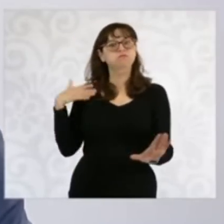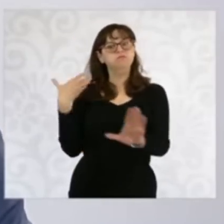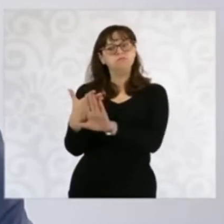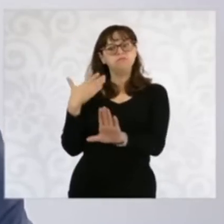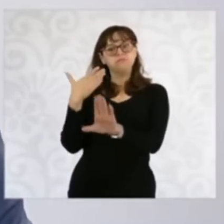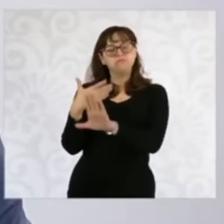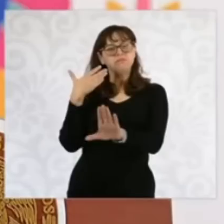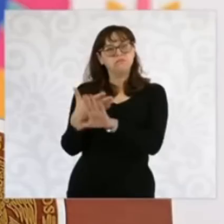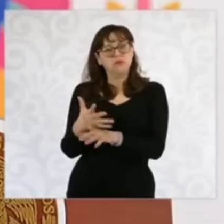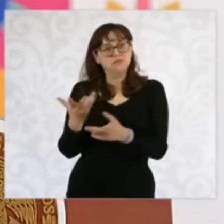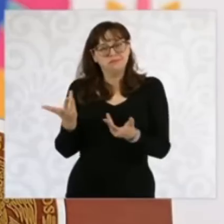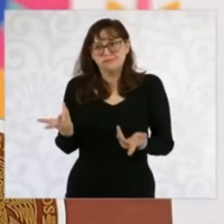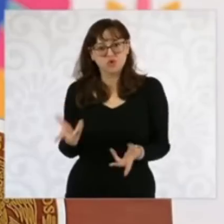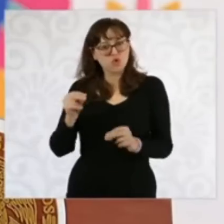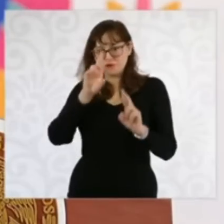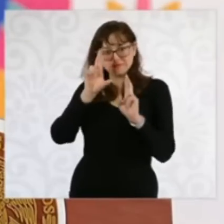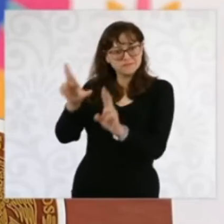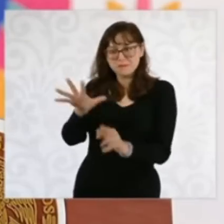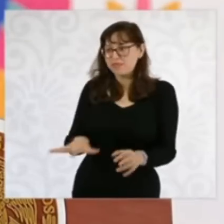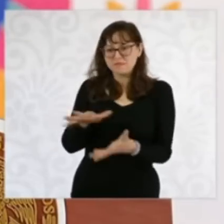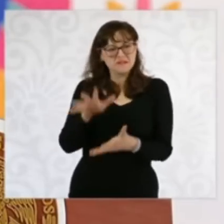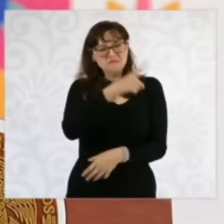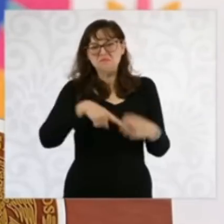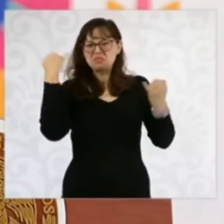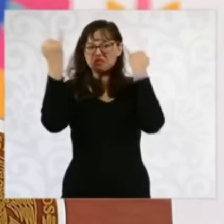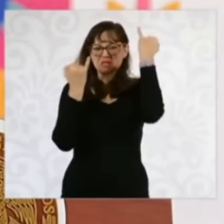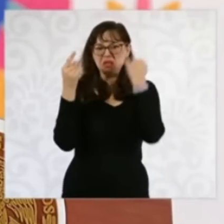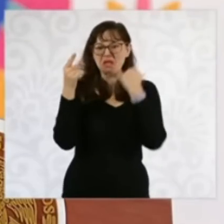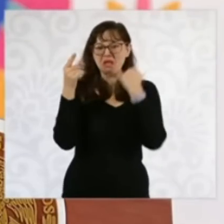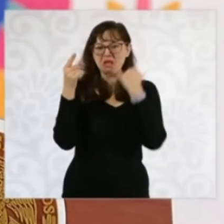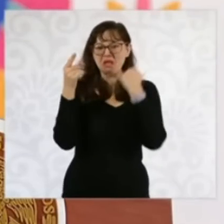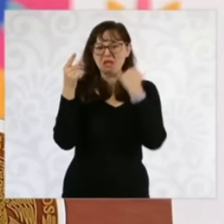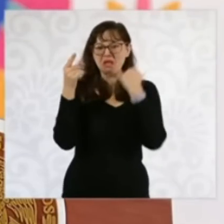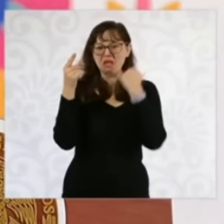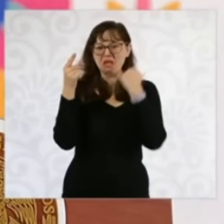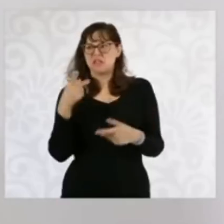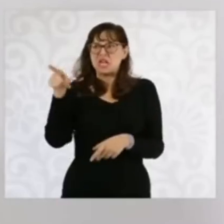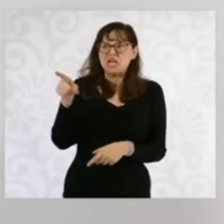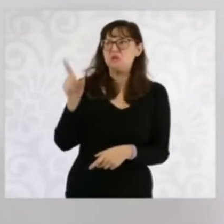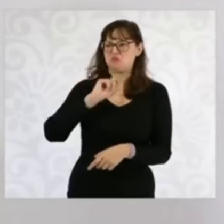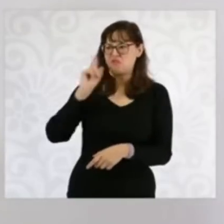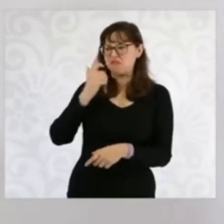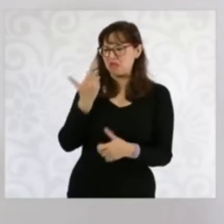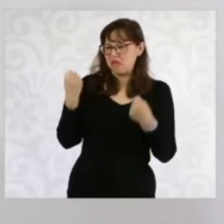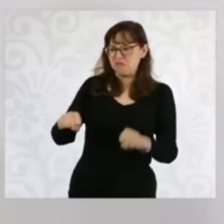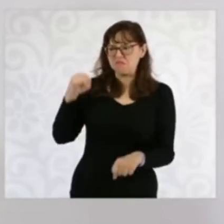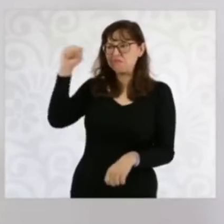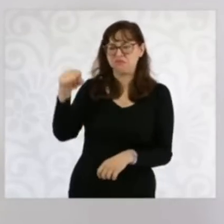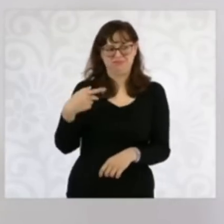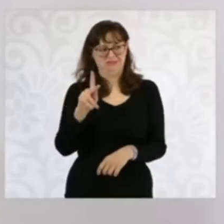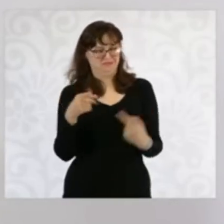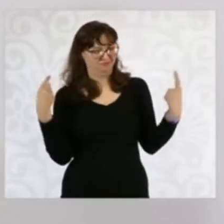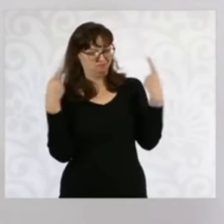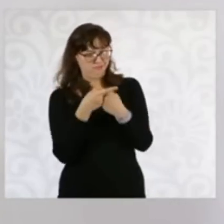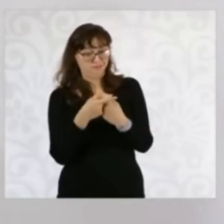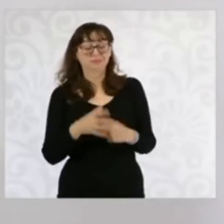de que vamos hacia una dictadura, sin considerar que al expresar sus falsedades ponen en evidencia la contradicción. Ernesto Zedillo, presidente de México